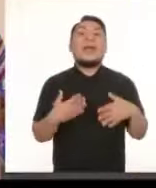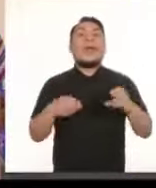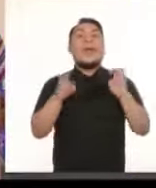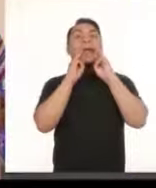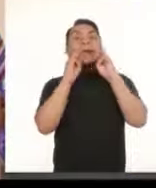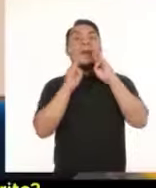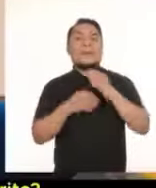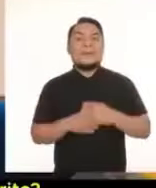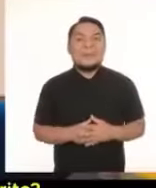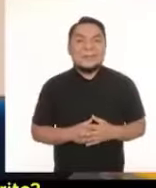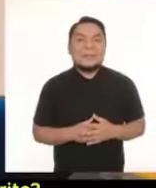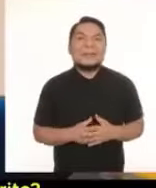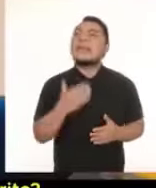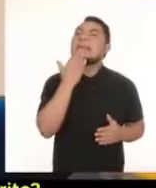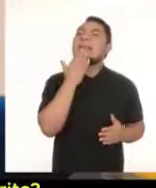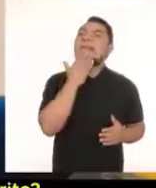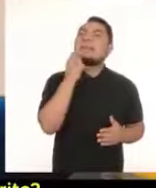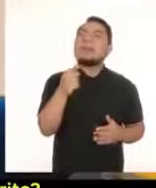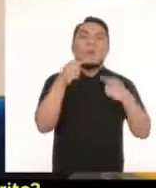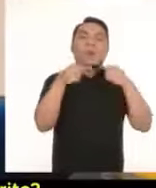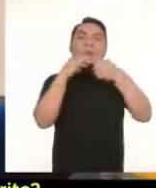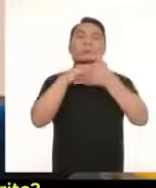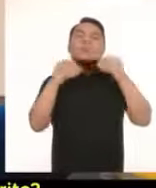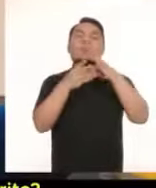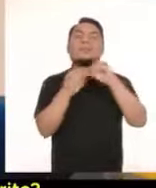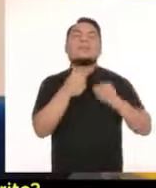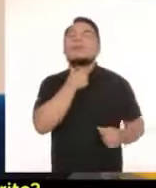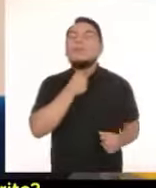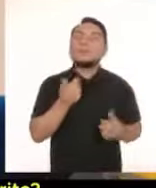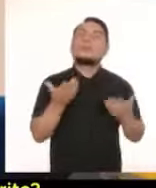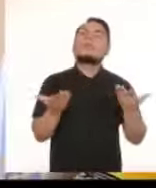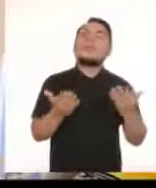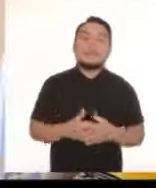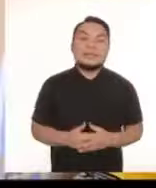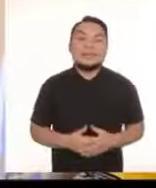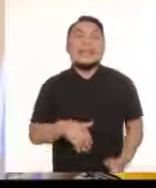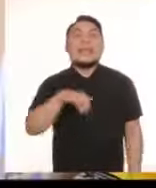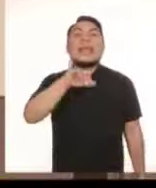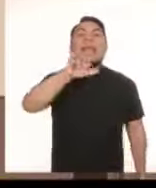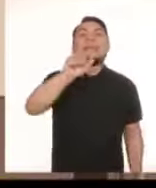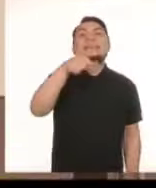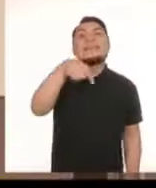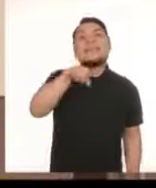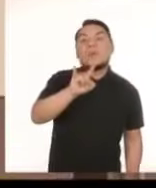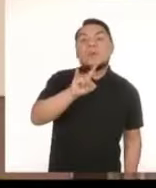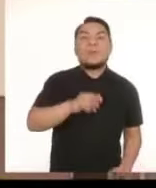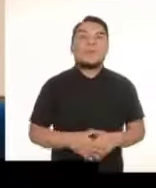¡Oh! ¿Quién es su narrador de cuentos favoritos? ¡Yaku!